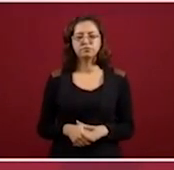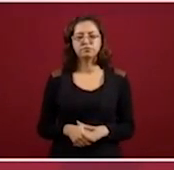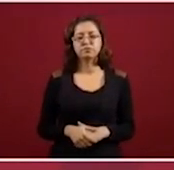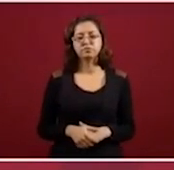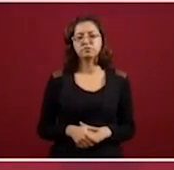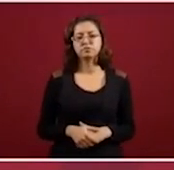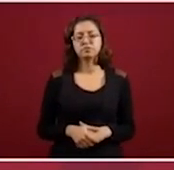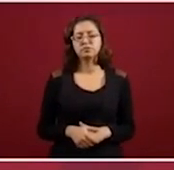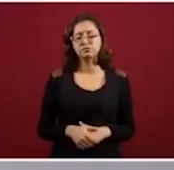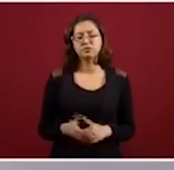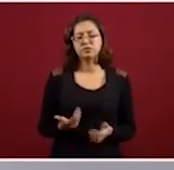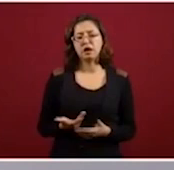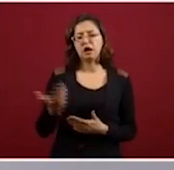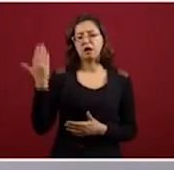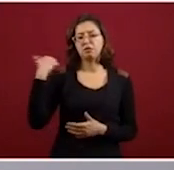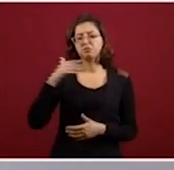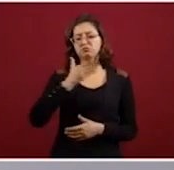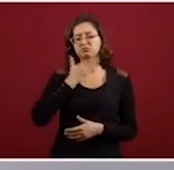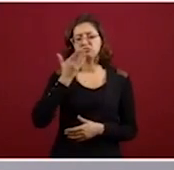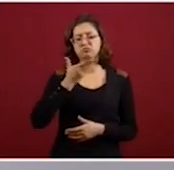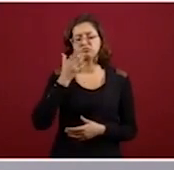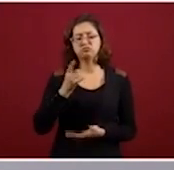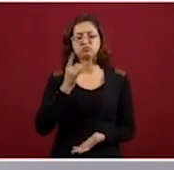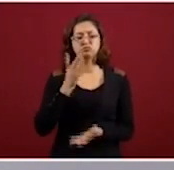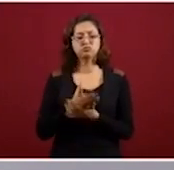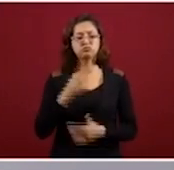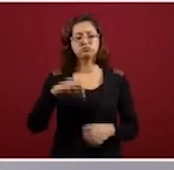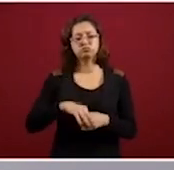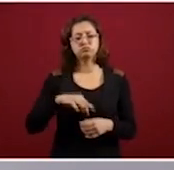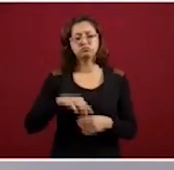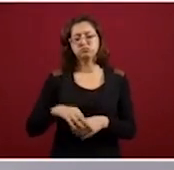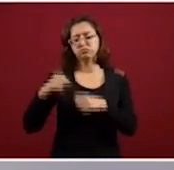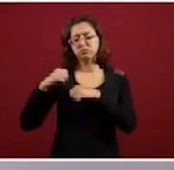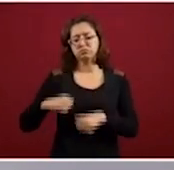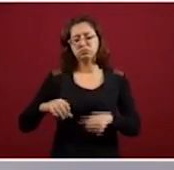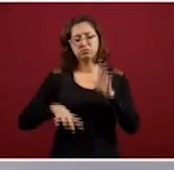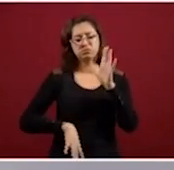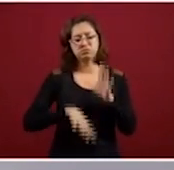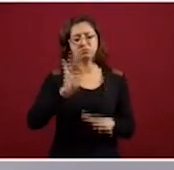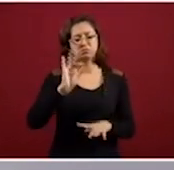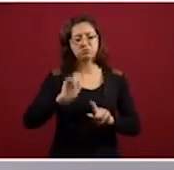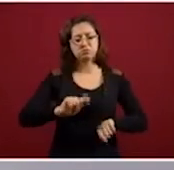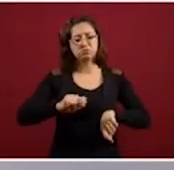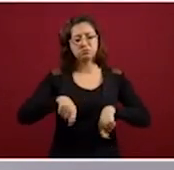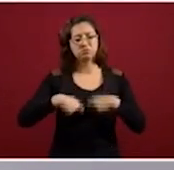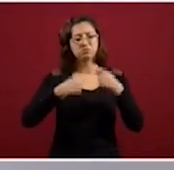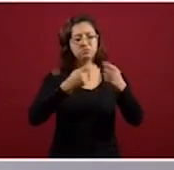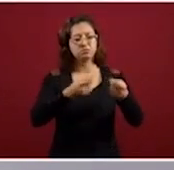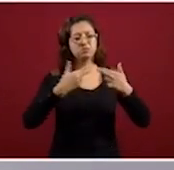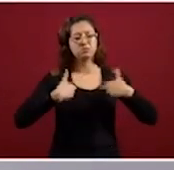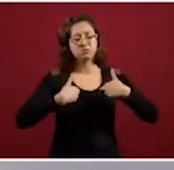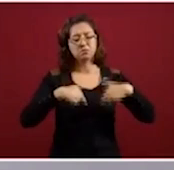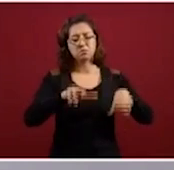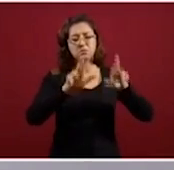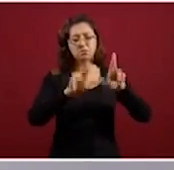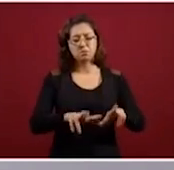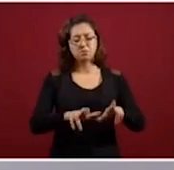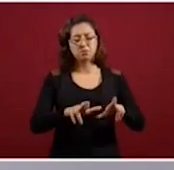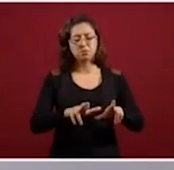autoridad y qué el que representa al gobierno